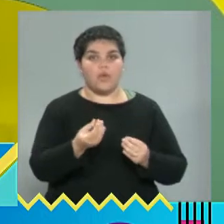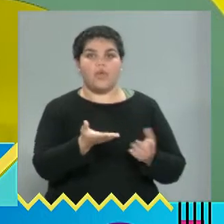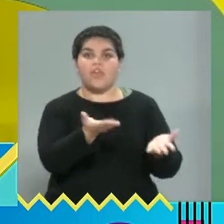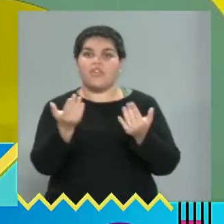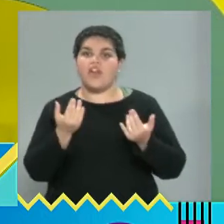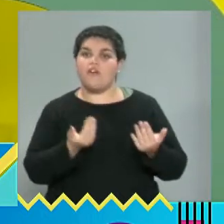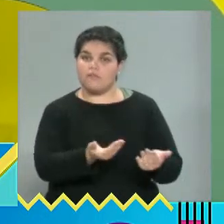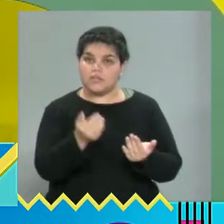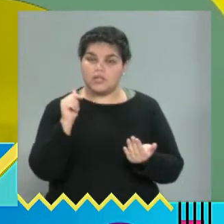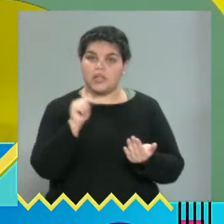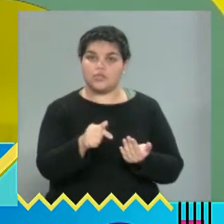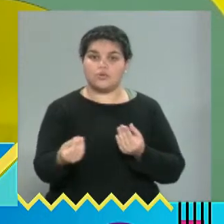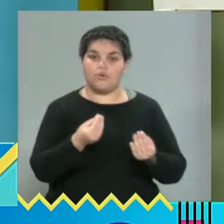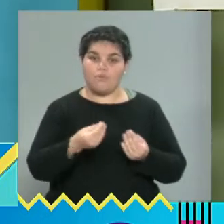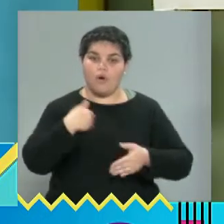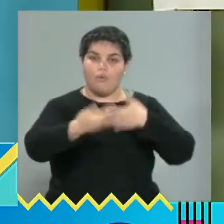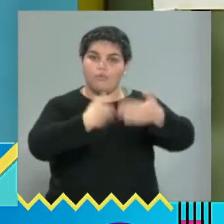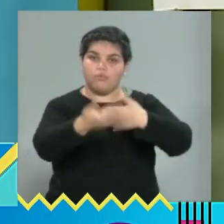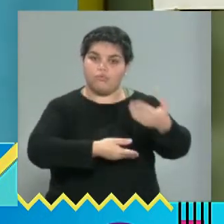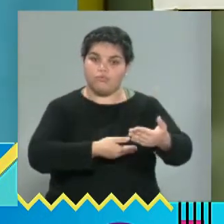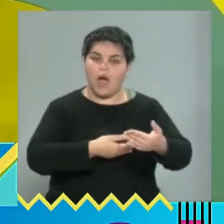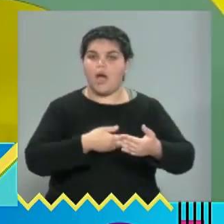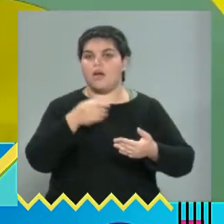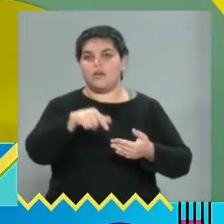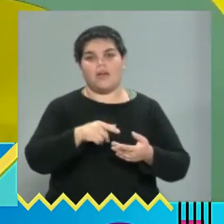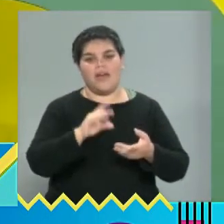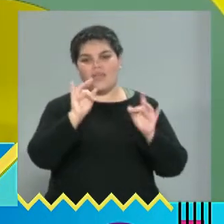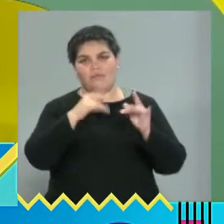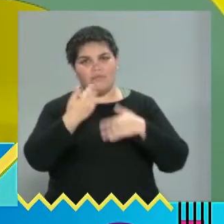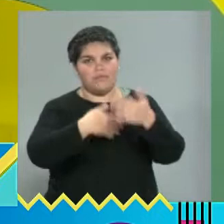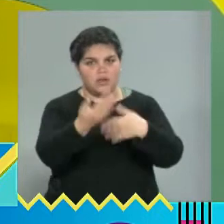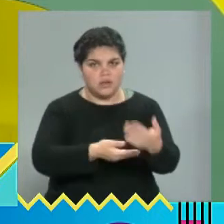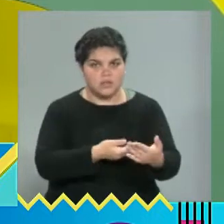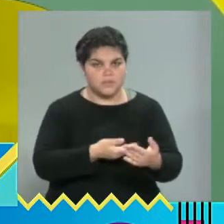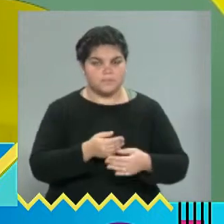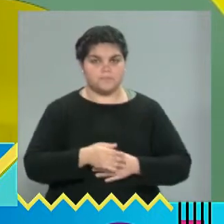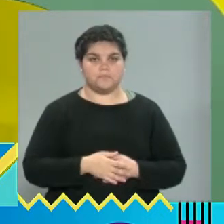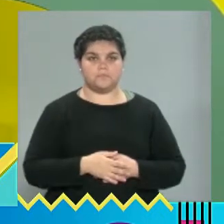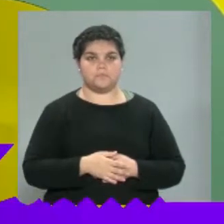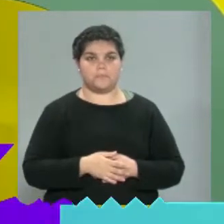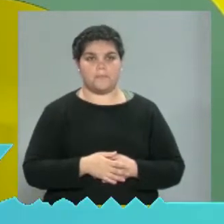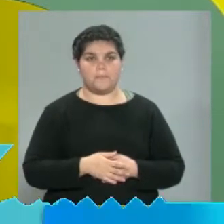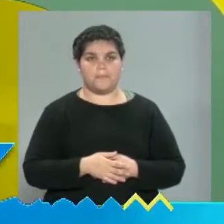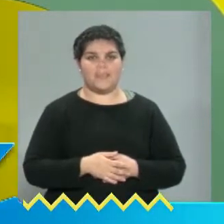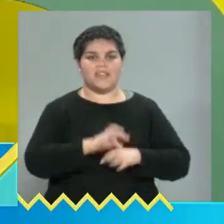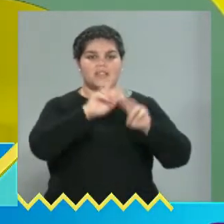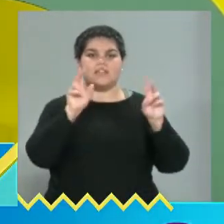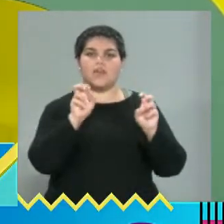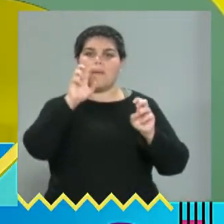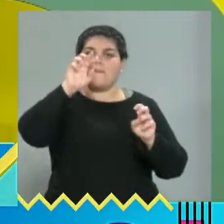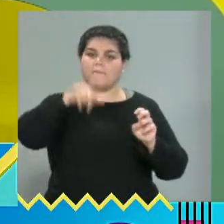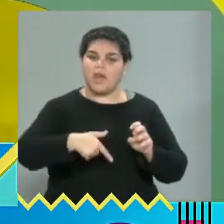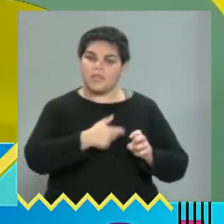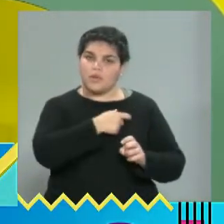porque estamos afectando el nivel de actividad. Entonces es muy difícil a nivel de plan de gobierno. Pensé que tiene